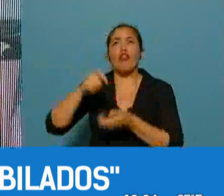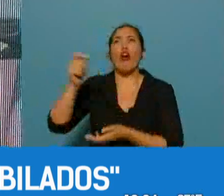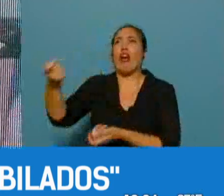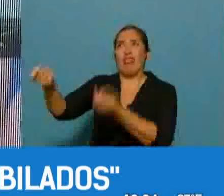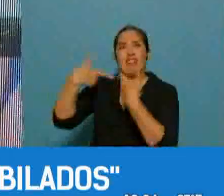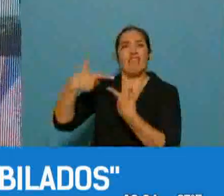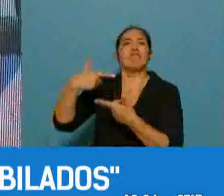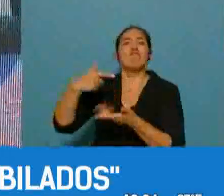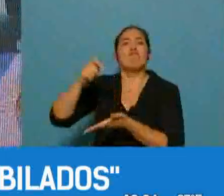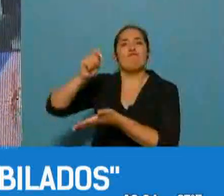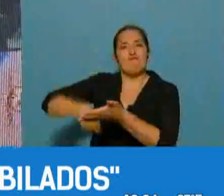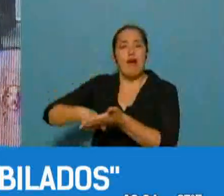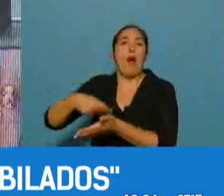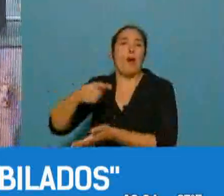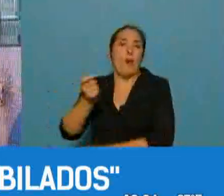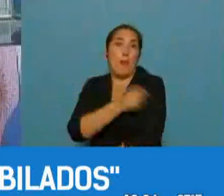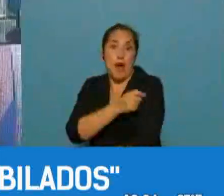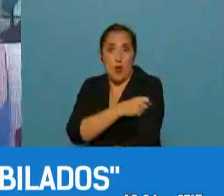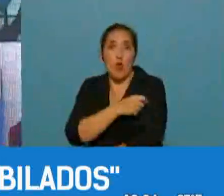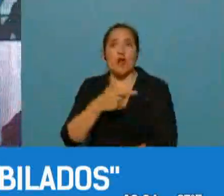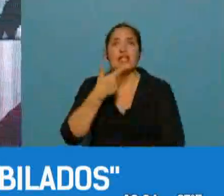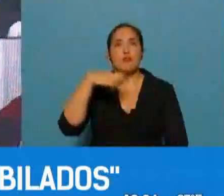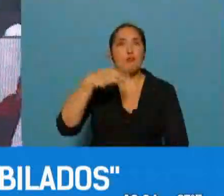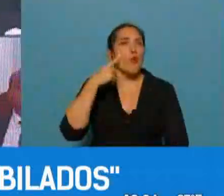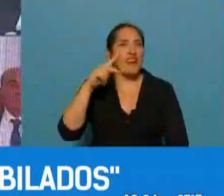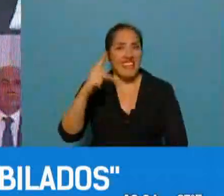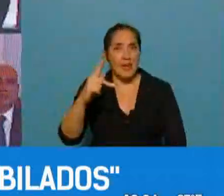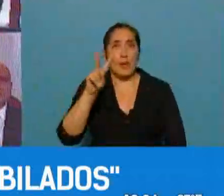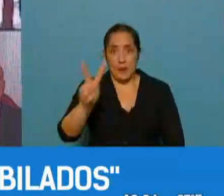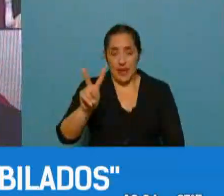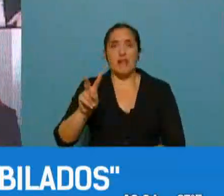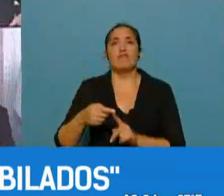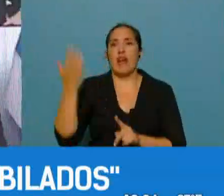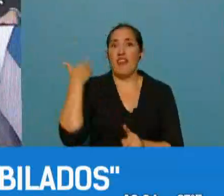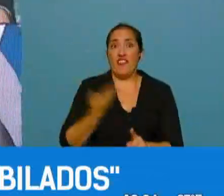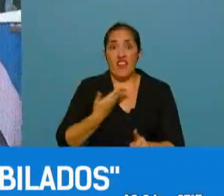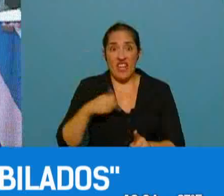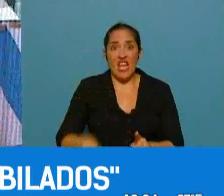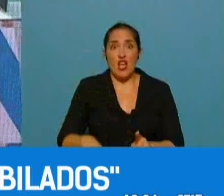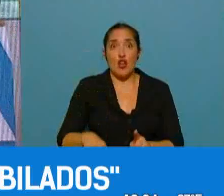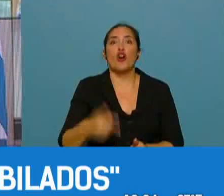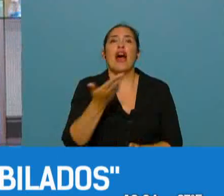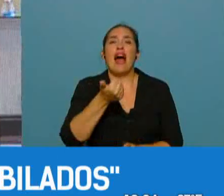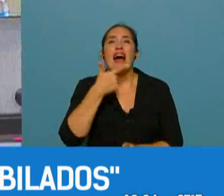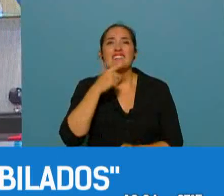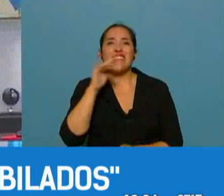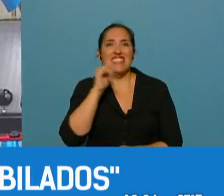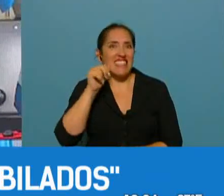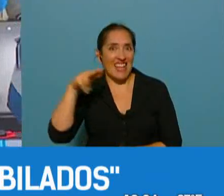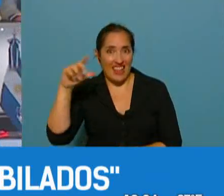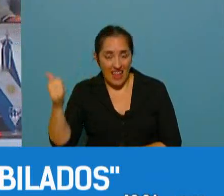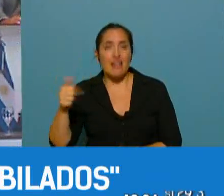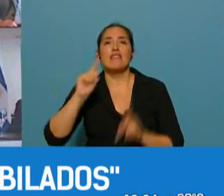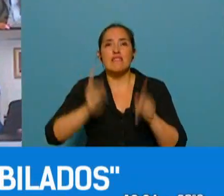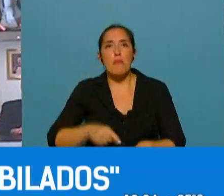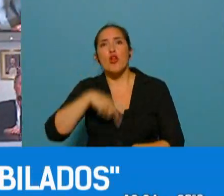de la vacuna Sputnik V. En febrero recibimos vacunas de AstraZeneca y en los últimos días 1 millón de dosis de